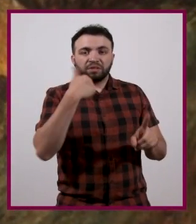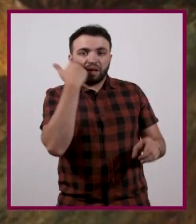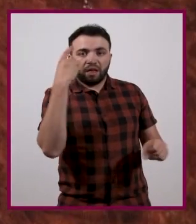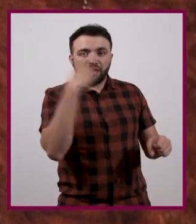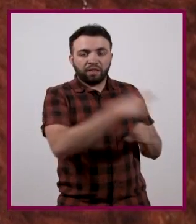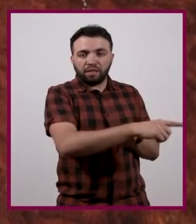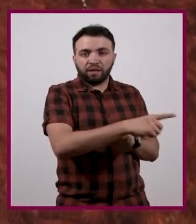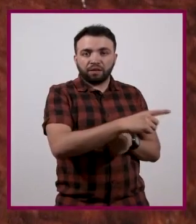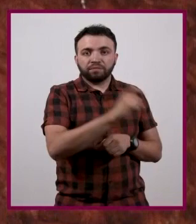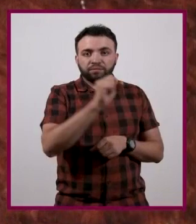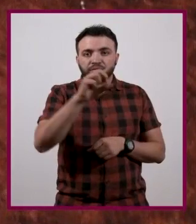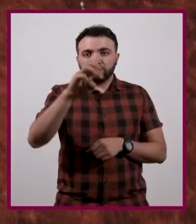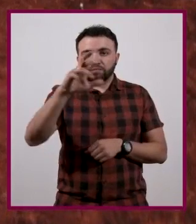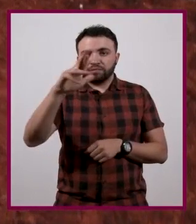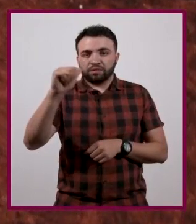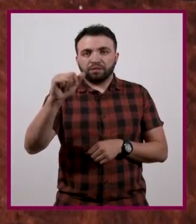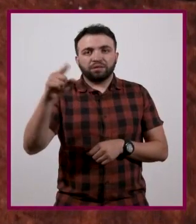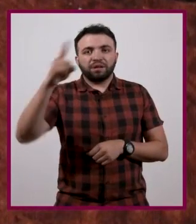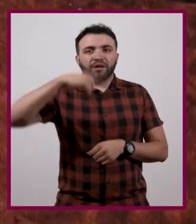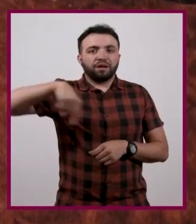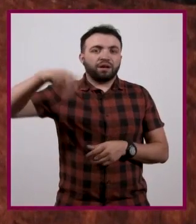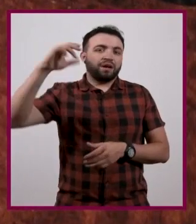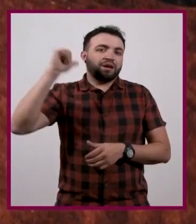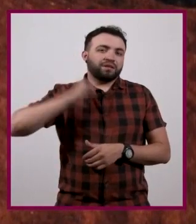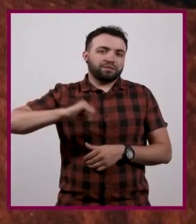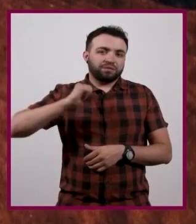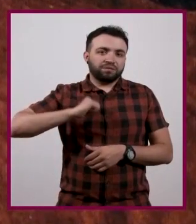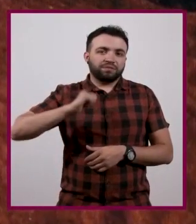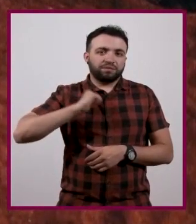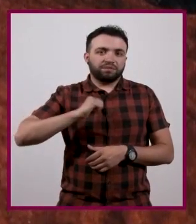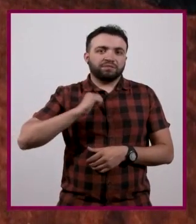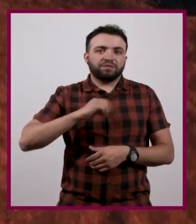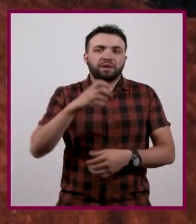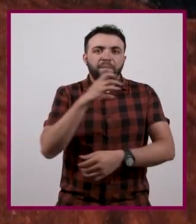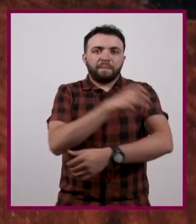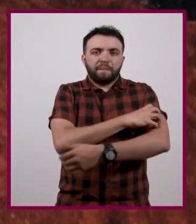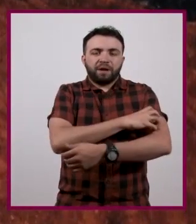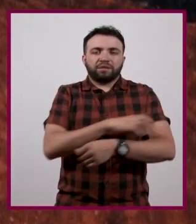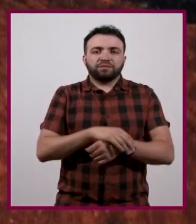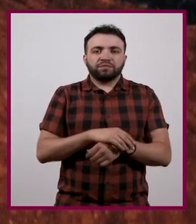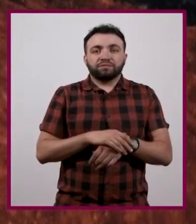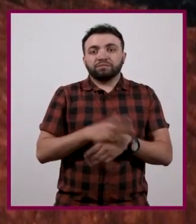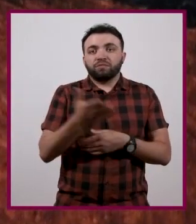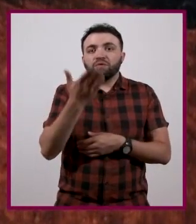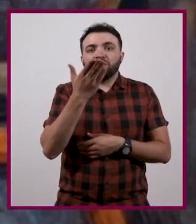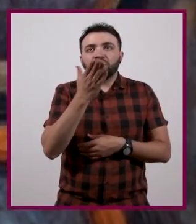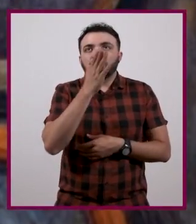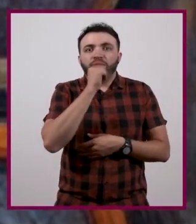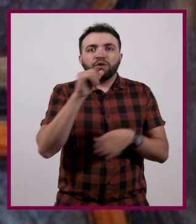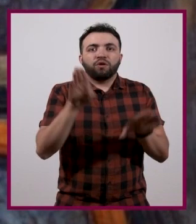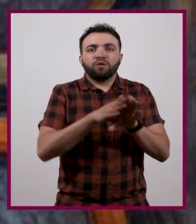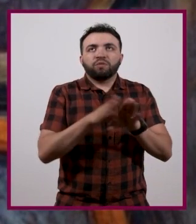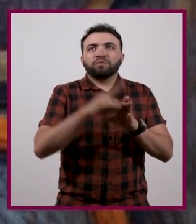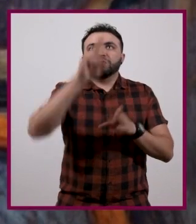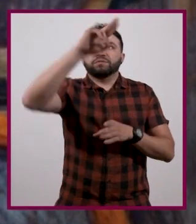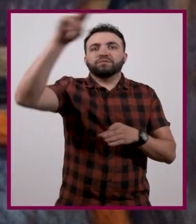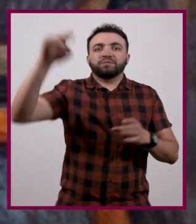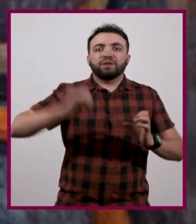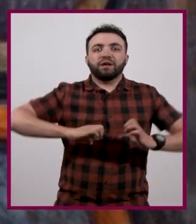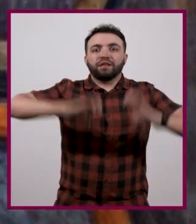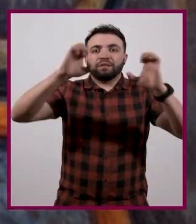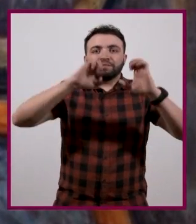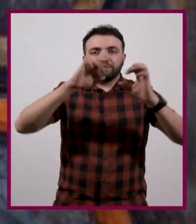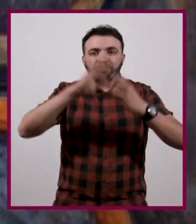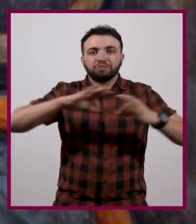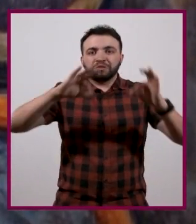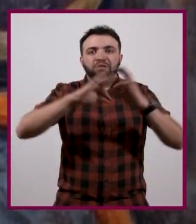acontecimiento tan desafortunado que les comentaba que ocurrió con el encargo mural que finalmente no pudo realizar. Y bueno, todo